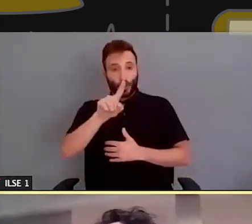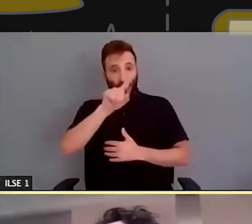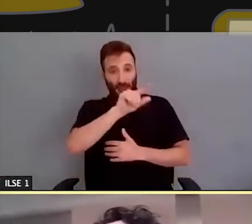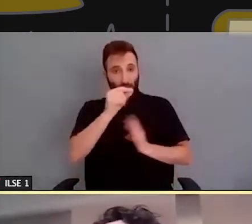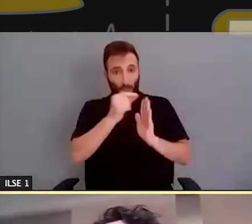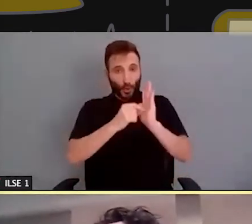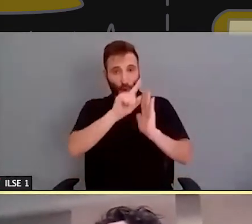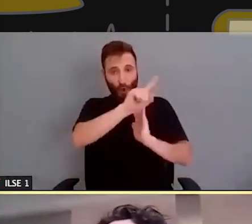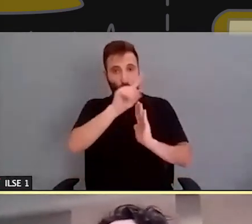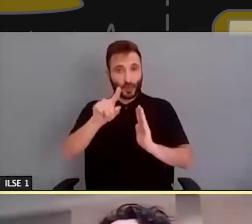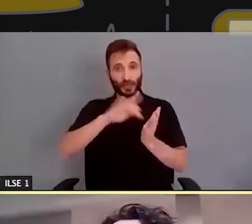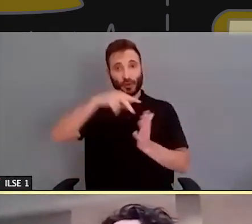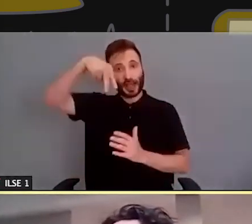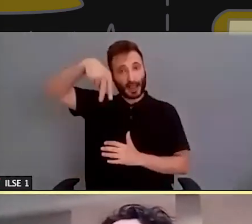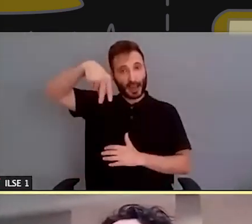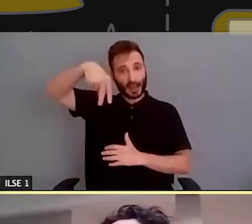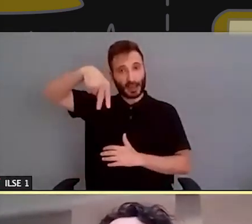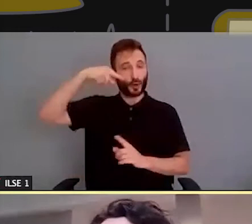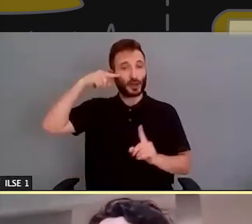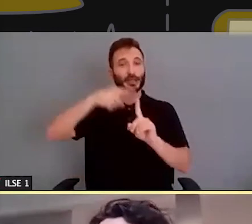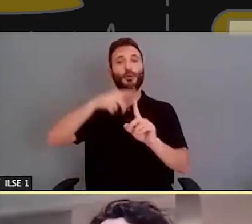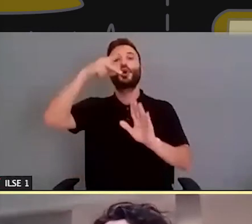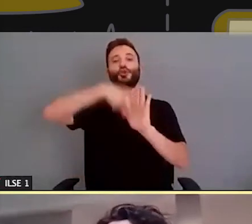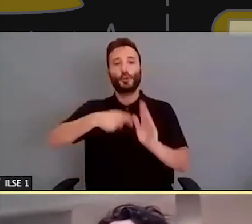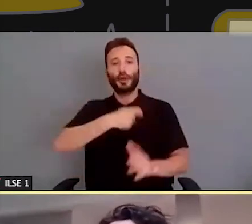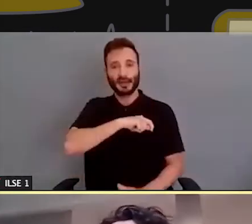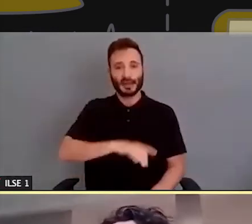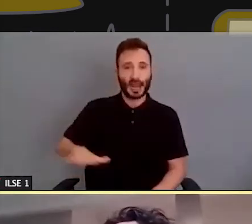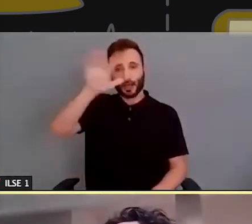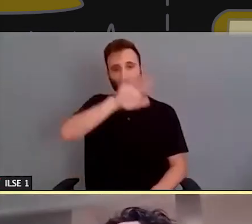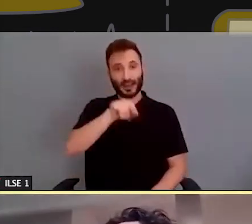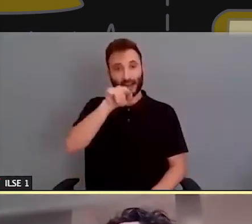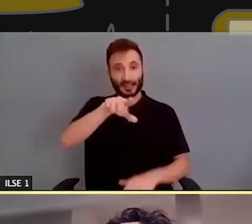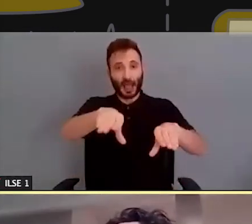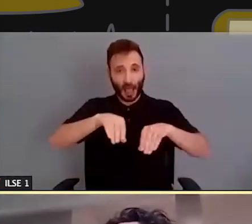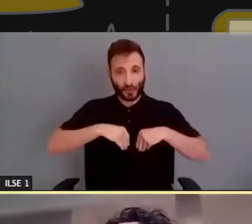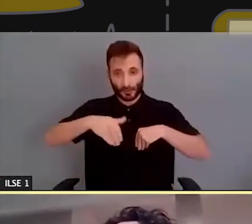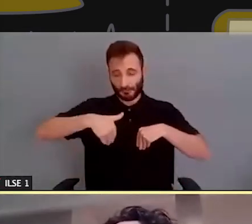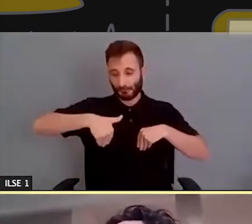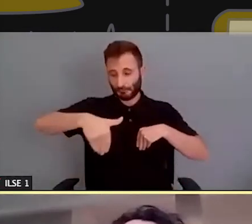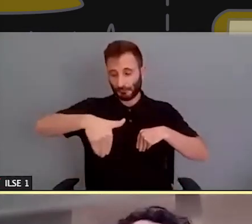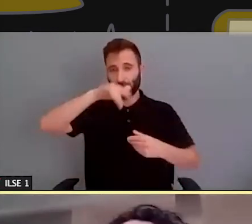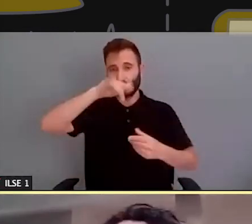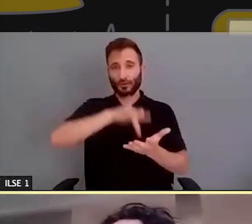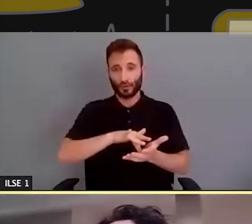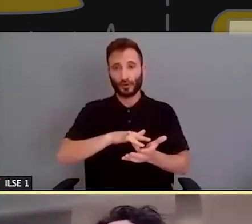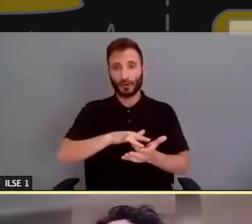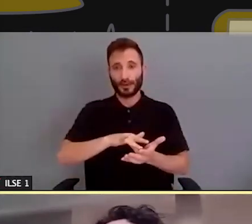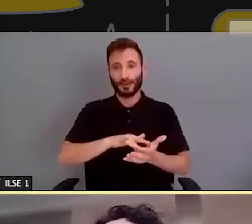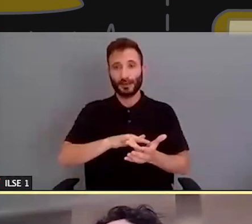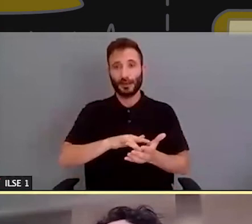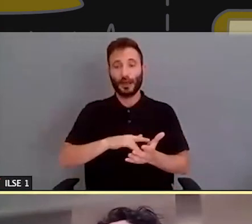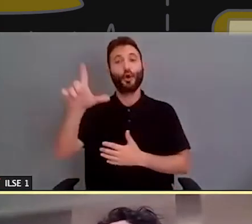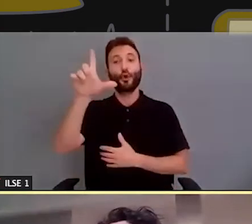marco nacional, pues lo que vamos a hacer es adoptar esta norma que se va a publicar a lo largo del mes de